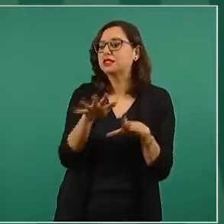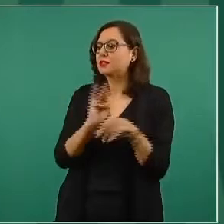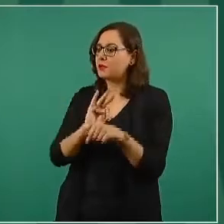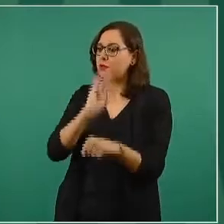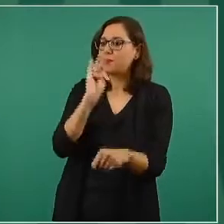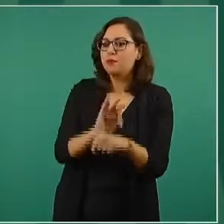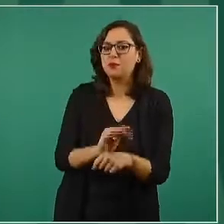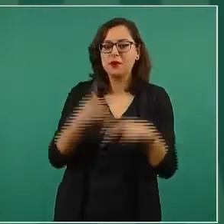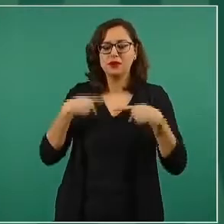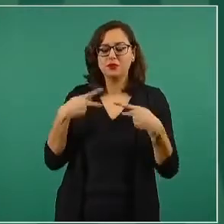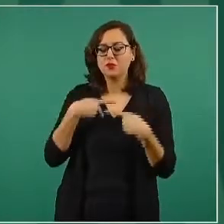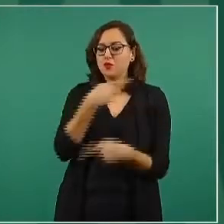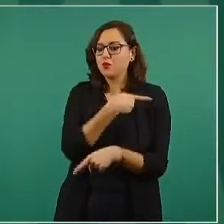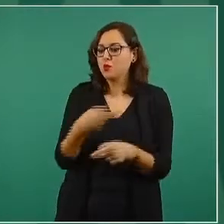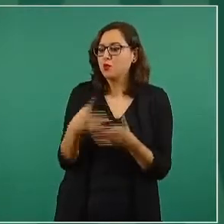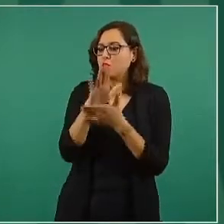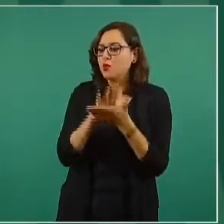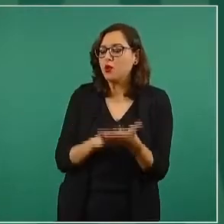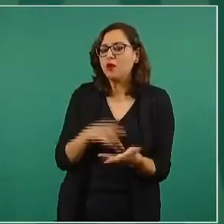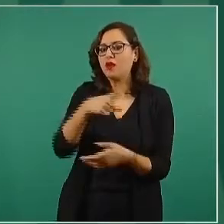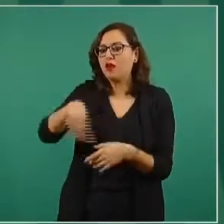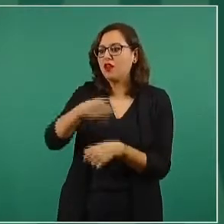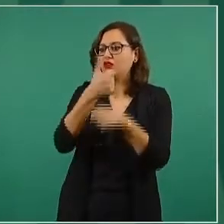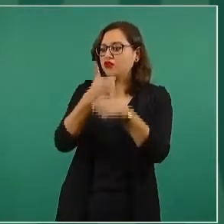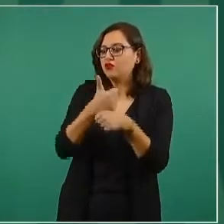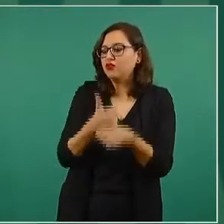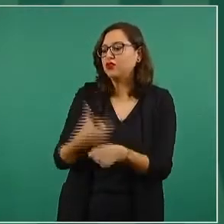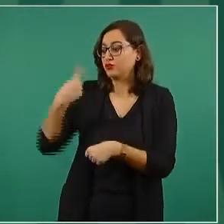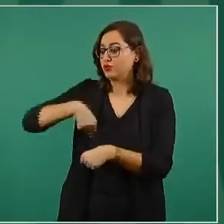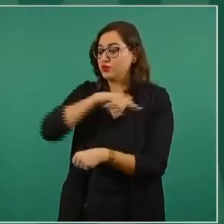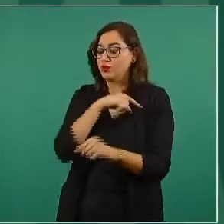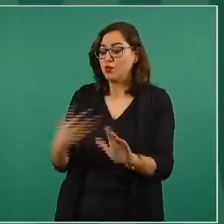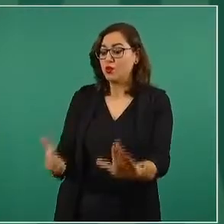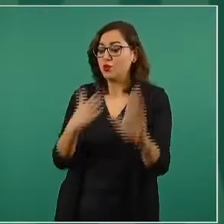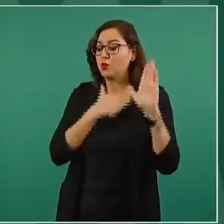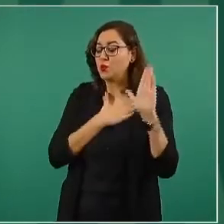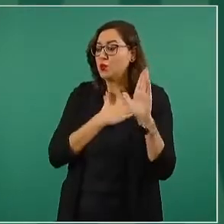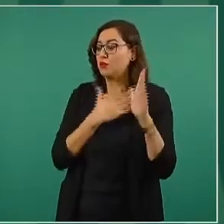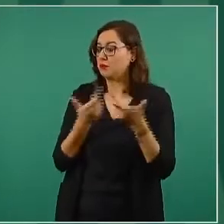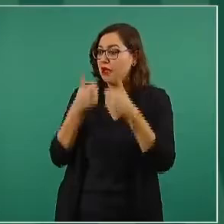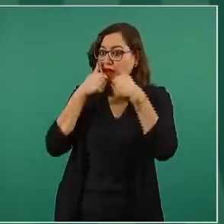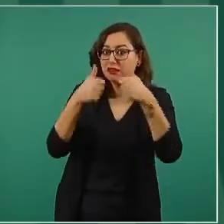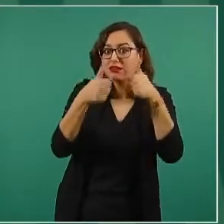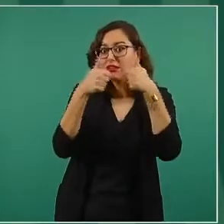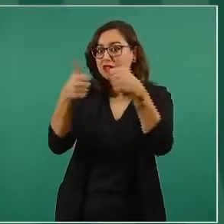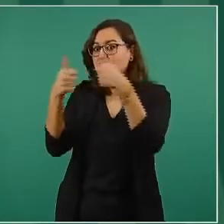los pobres, con los desposeídos, con los que sufren, con los humillados.